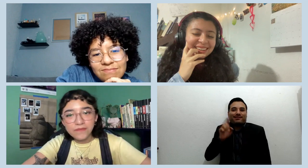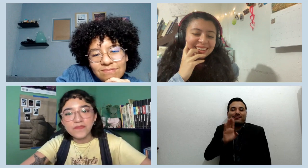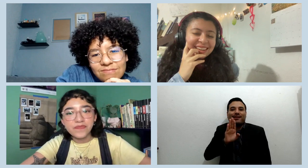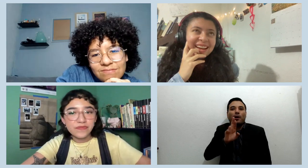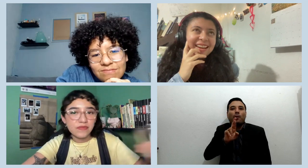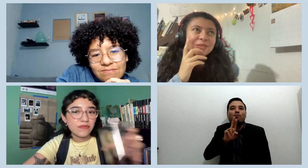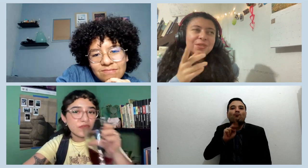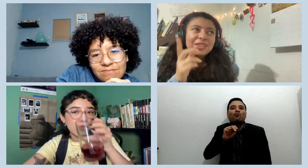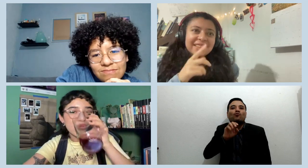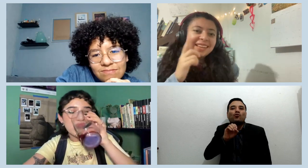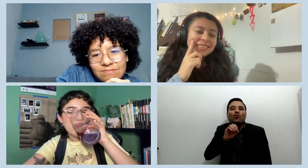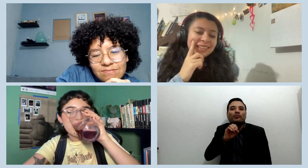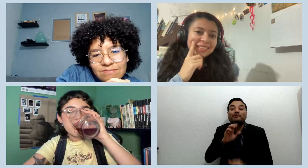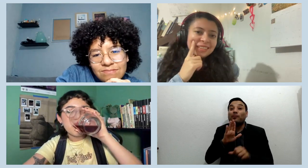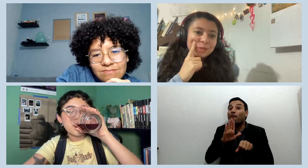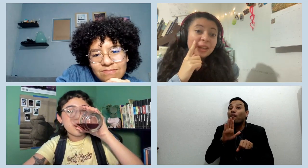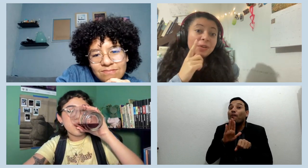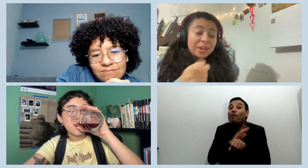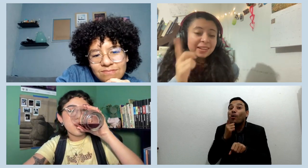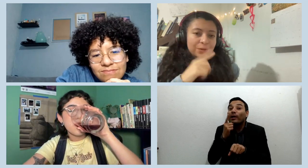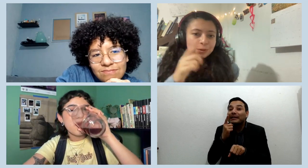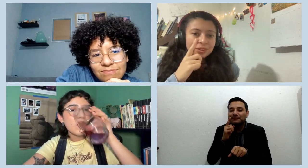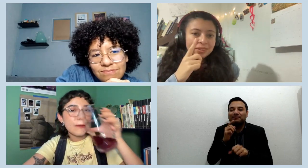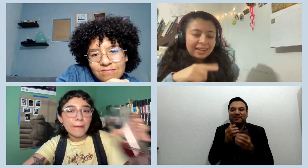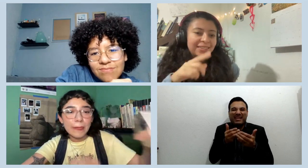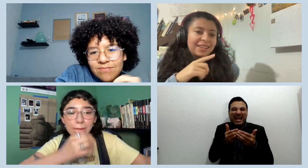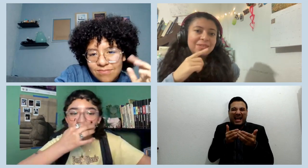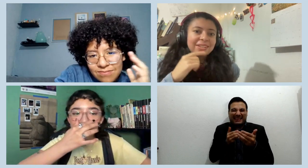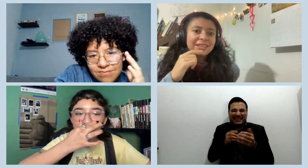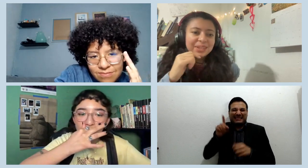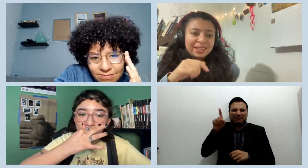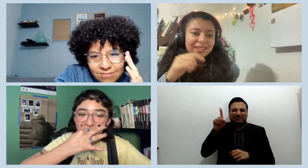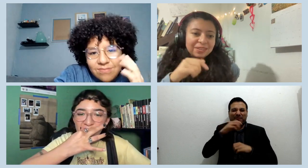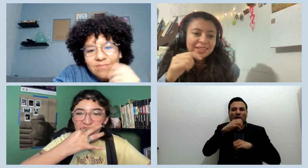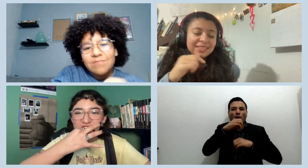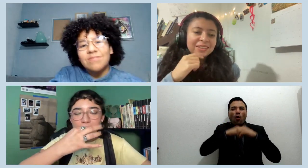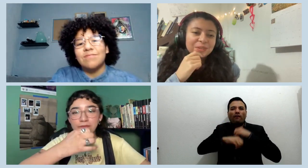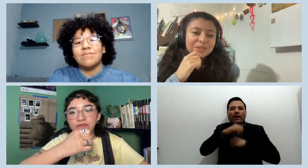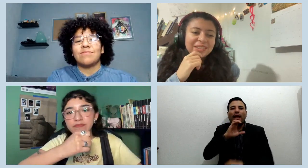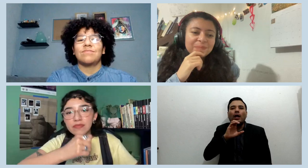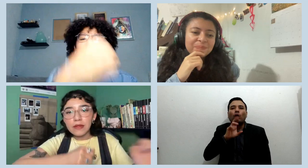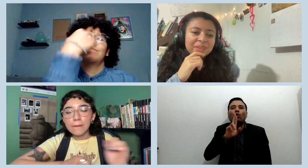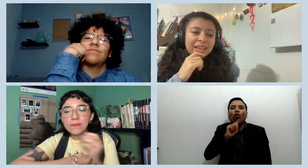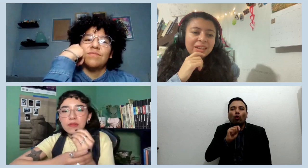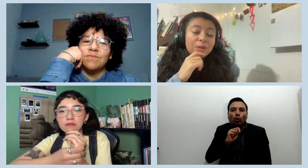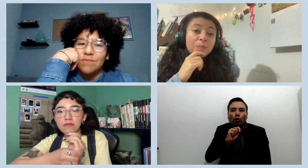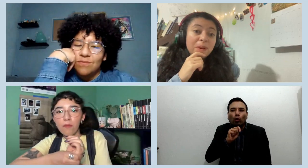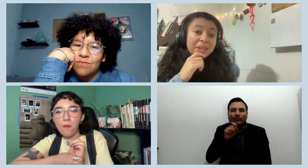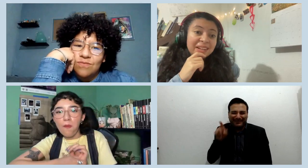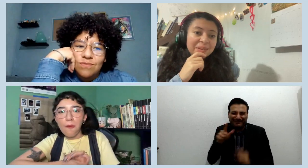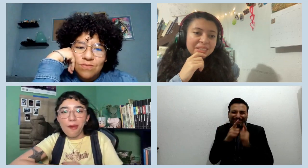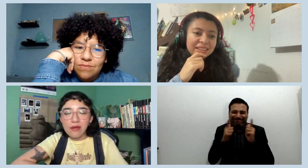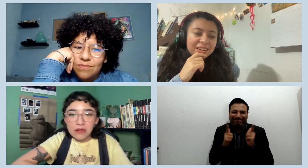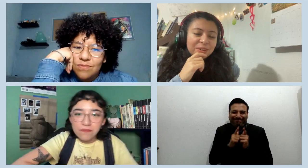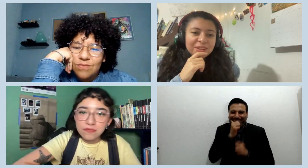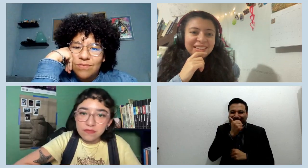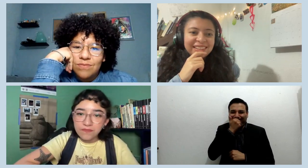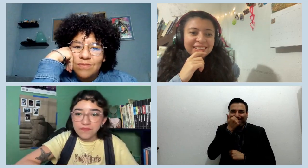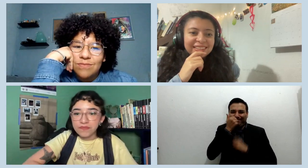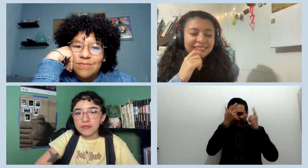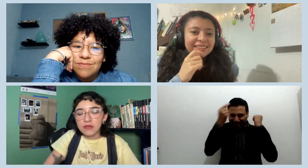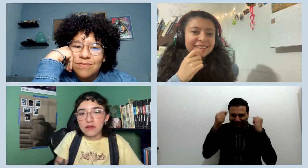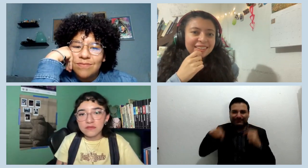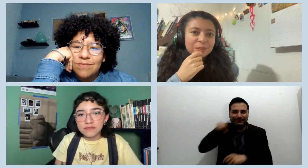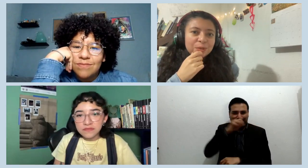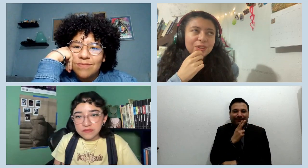porque unos días antes de una obra del Cut de la generación que estaba saliendo en ese entonces ocupaban el abecedario y